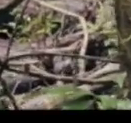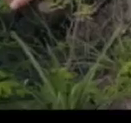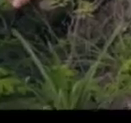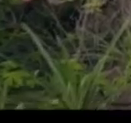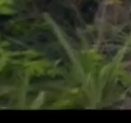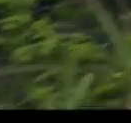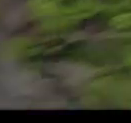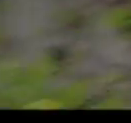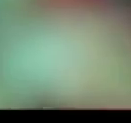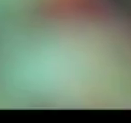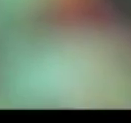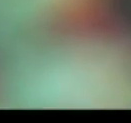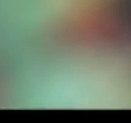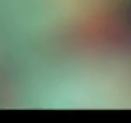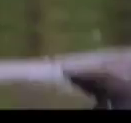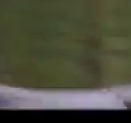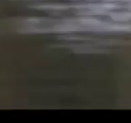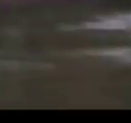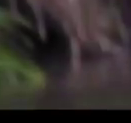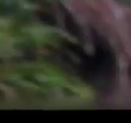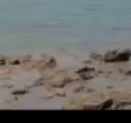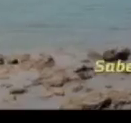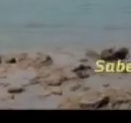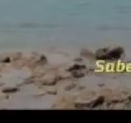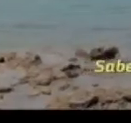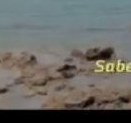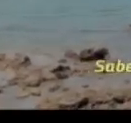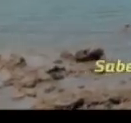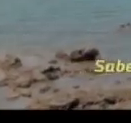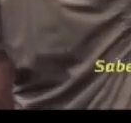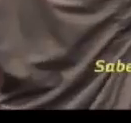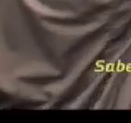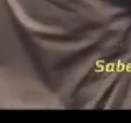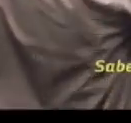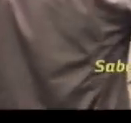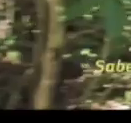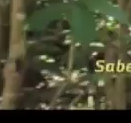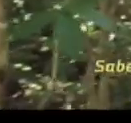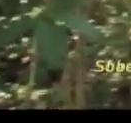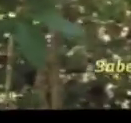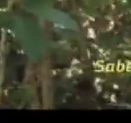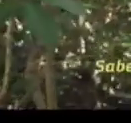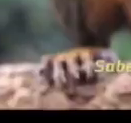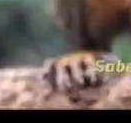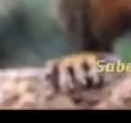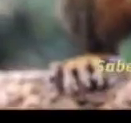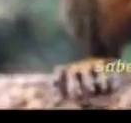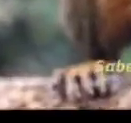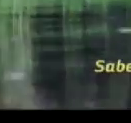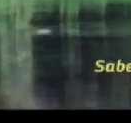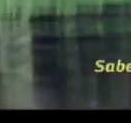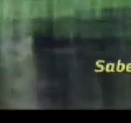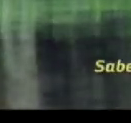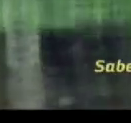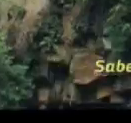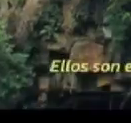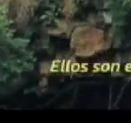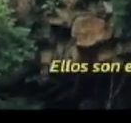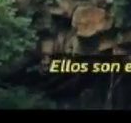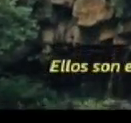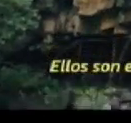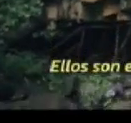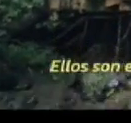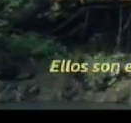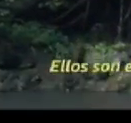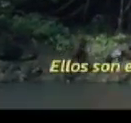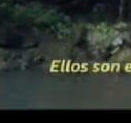sus secretos, sonidos, historias y sus pobladores. Saben del lugar perfecto para ver animales y presenciar el ciclo de la vida. Ellos